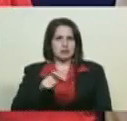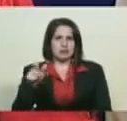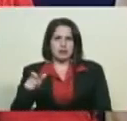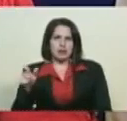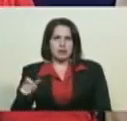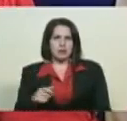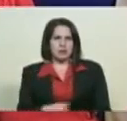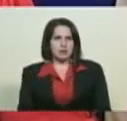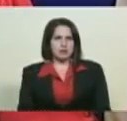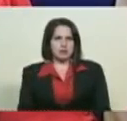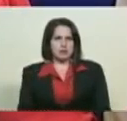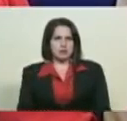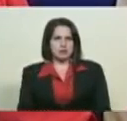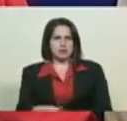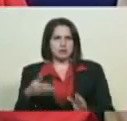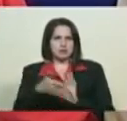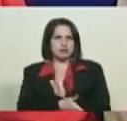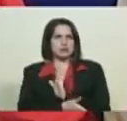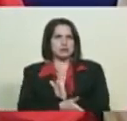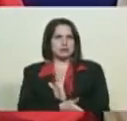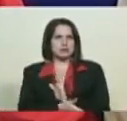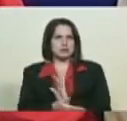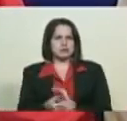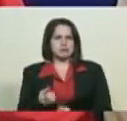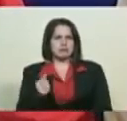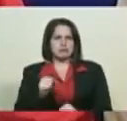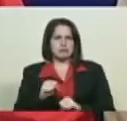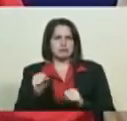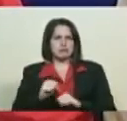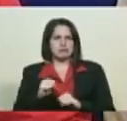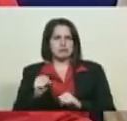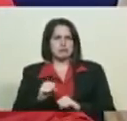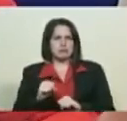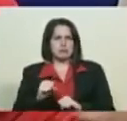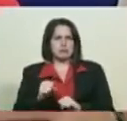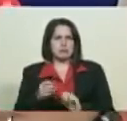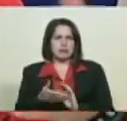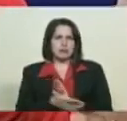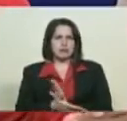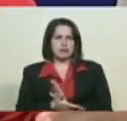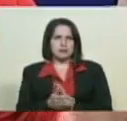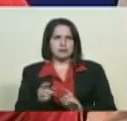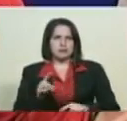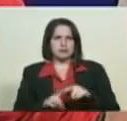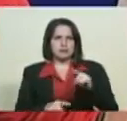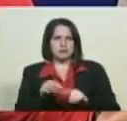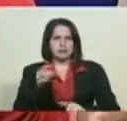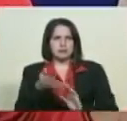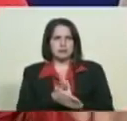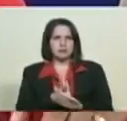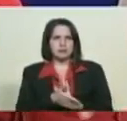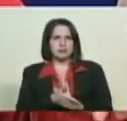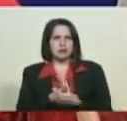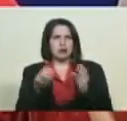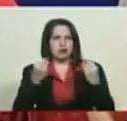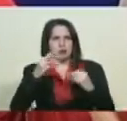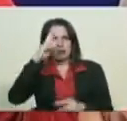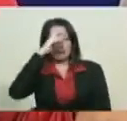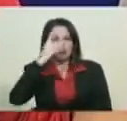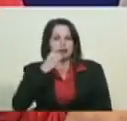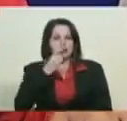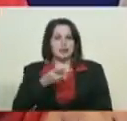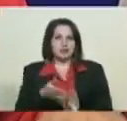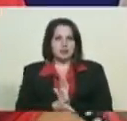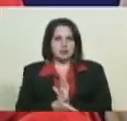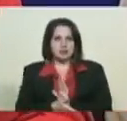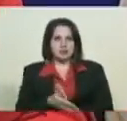fueron a República Dominicana. Por cierto, Venezuela, es bueno que se entere que hoy es que está saliendo desde